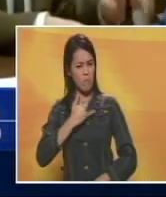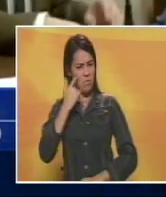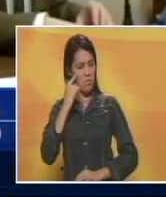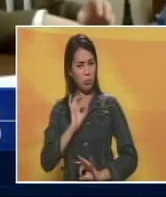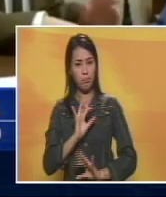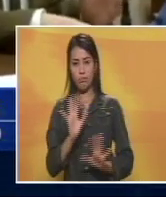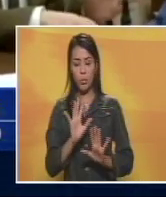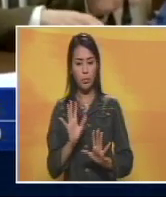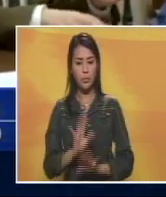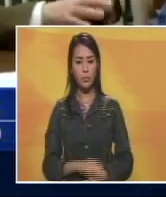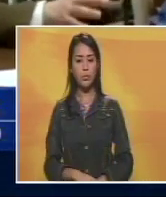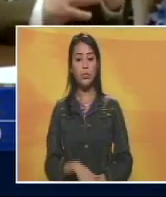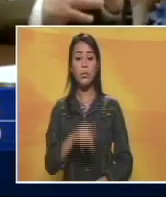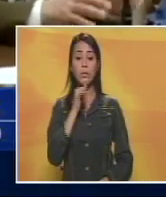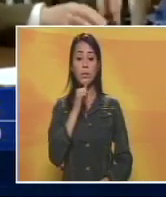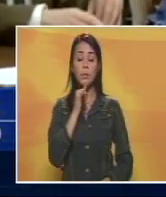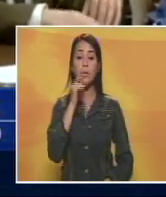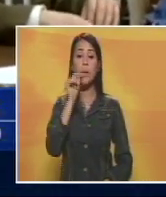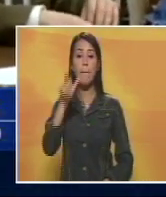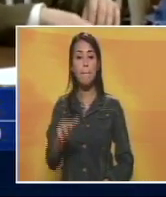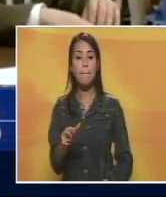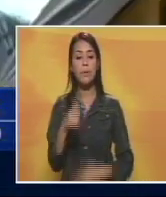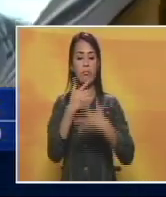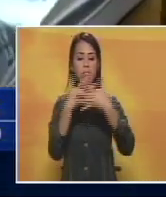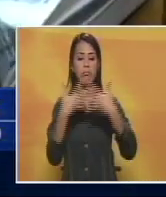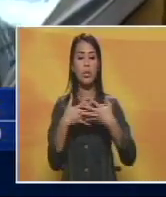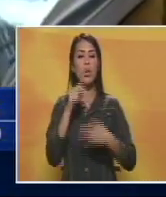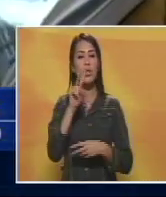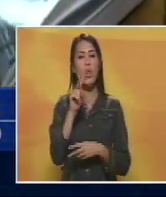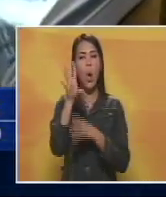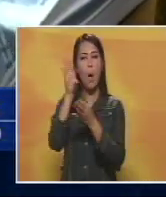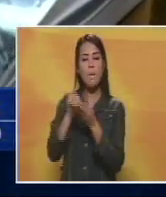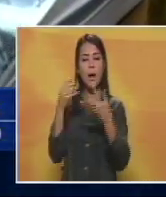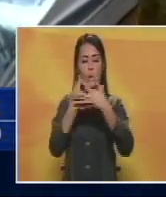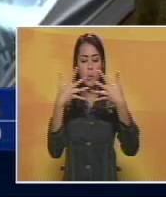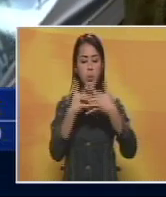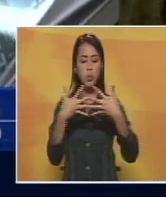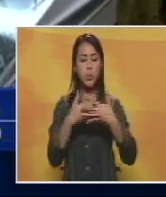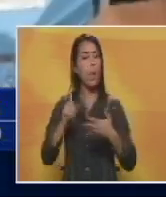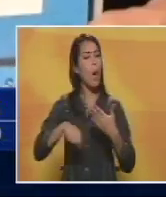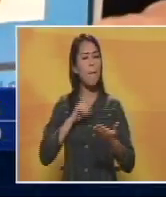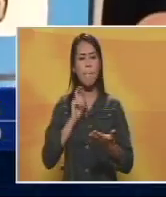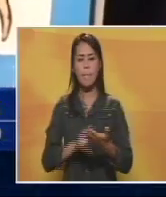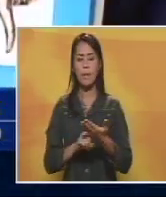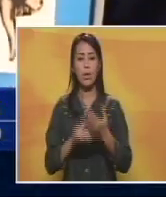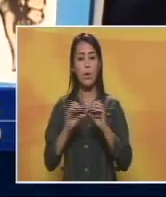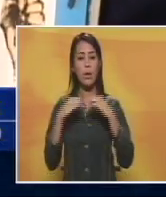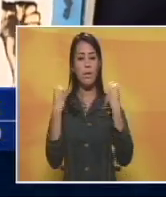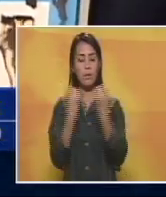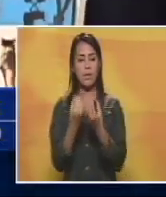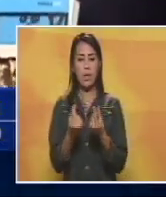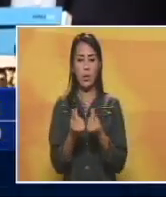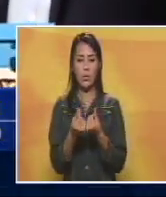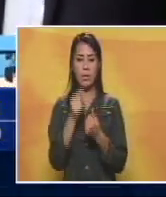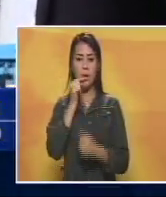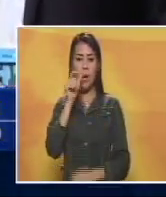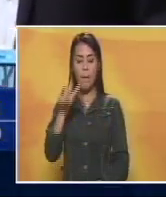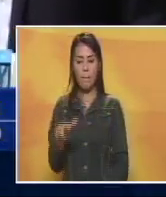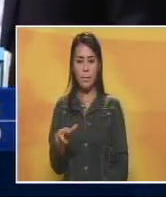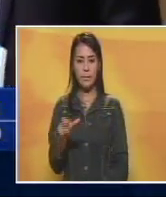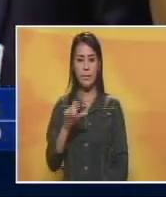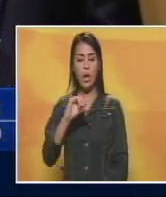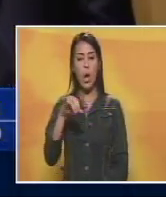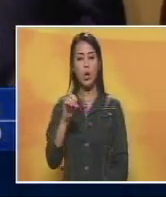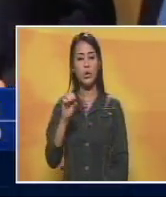medio señala que Sánchez incorporó sin cita 2 textos enteros de la Oficina Económica de José Luis Rodríguez